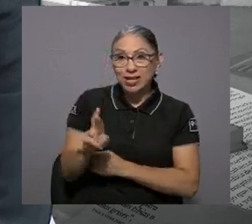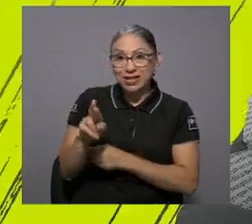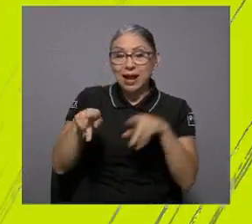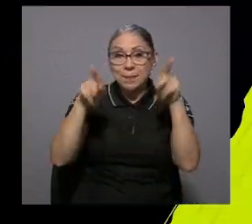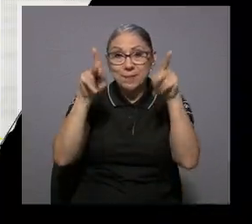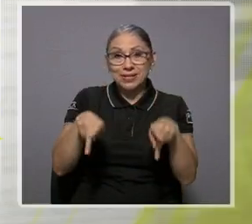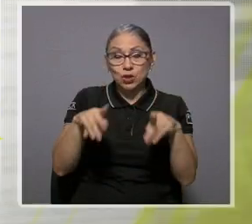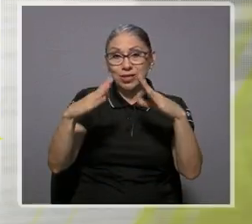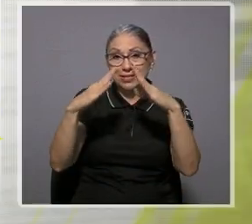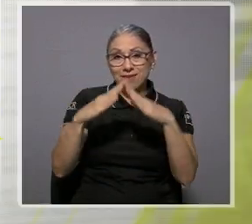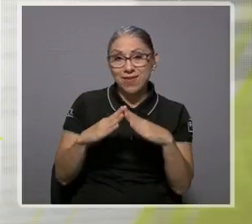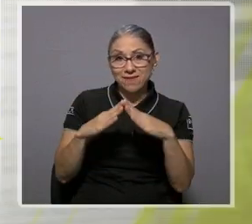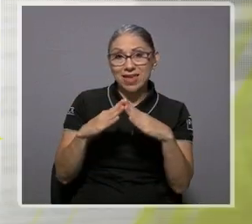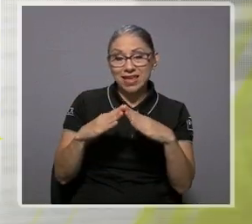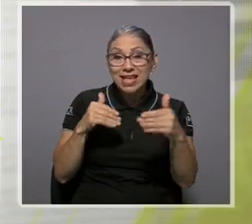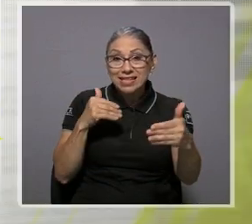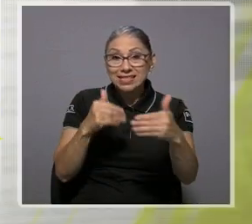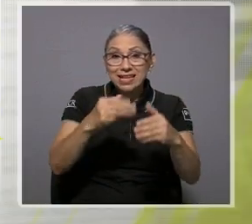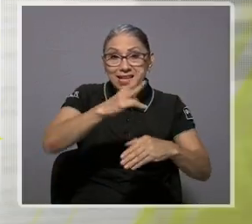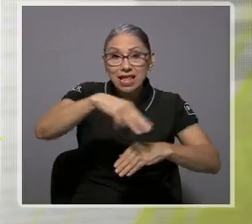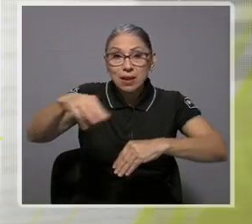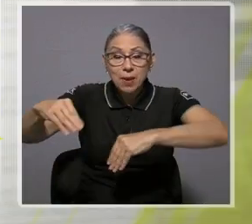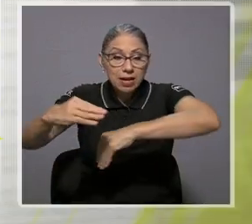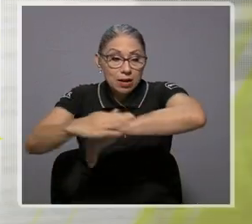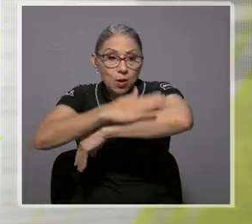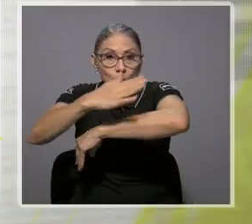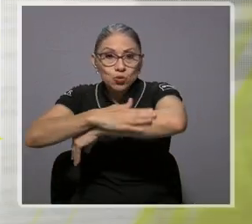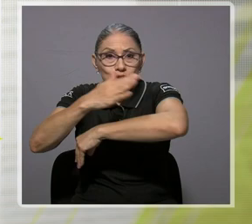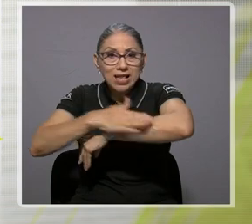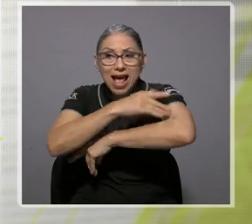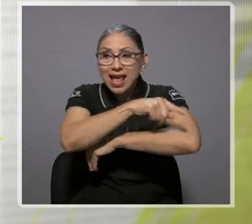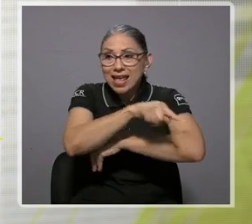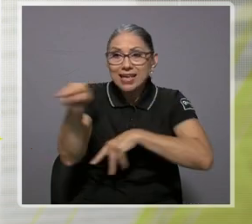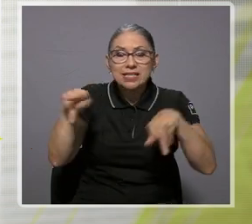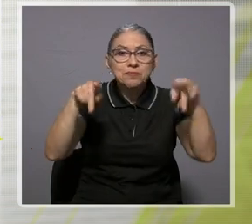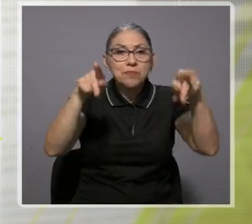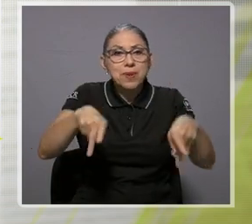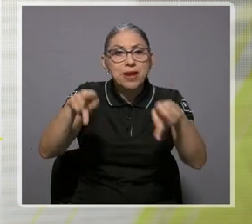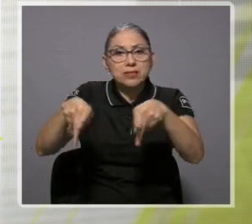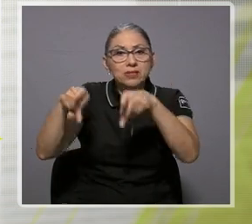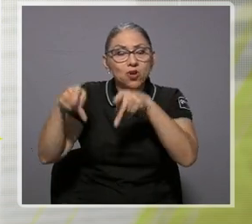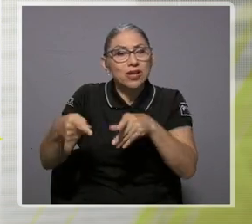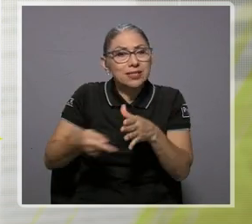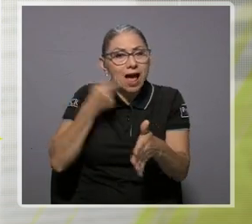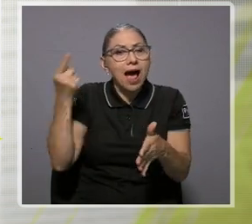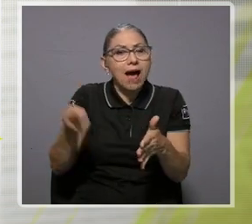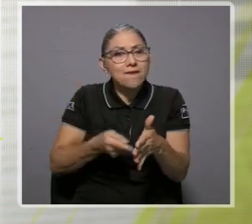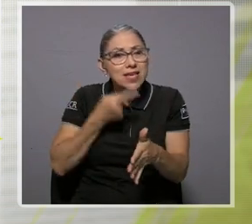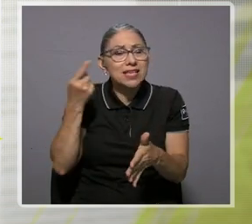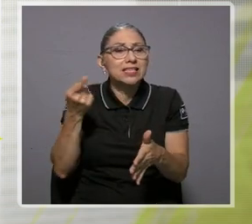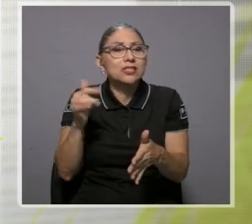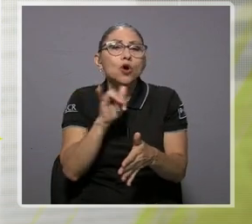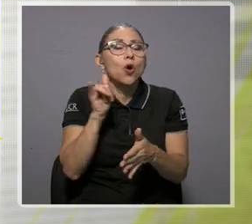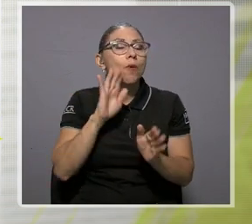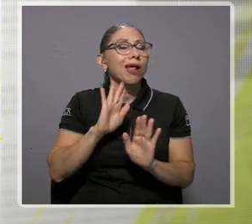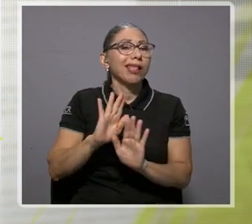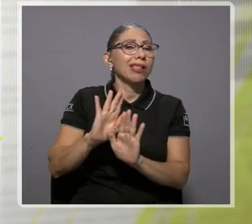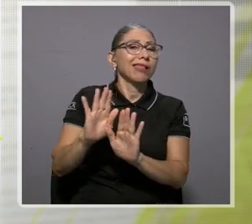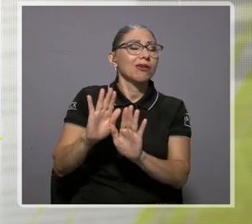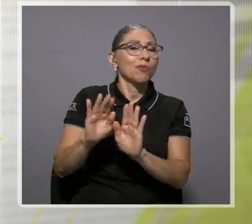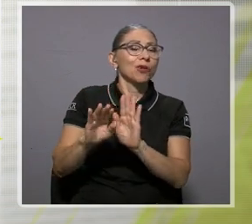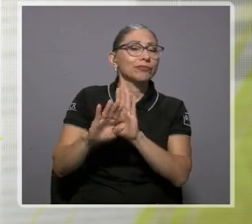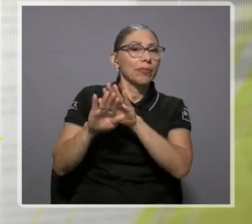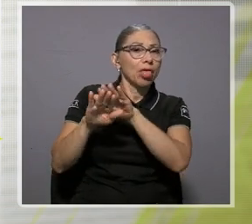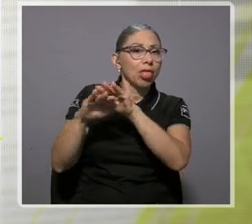viven en la costa son poblaciones que a veces son un poco marginadas, tienen